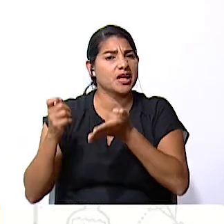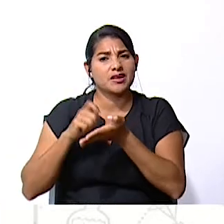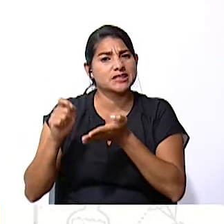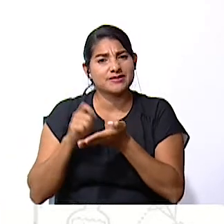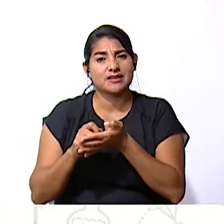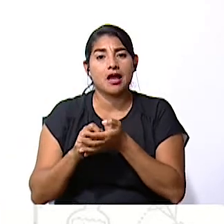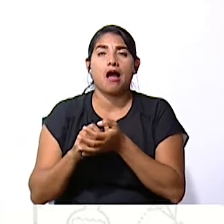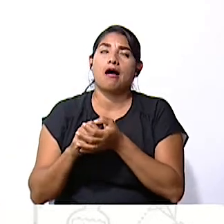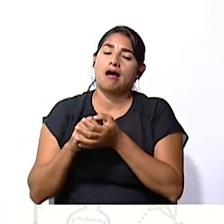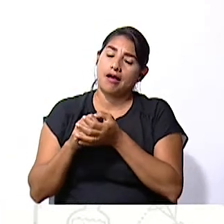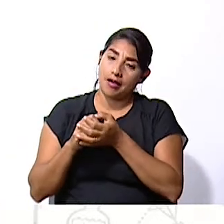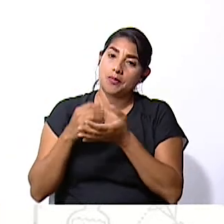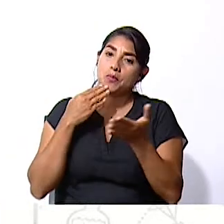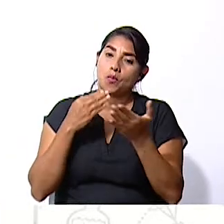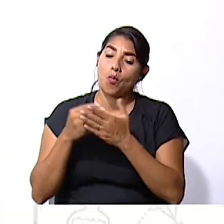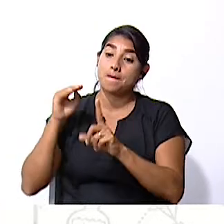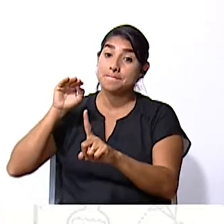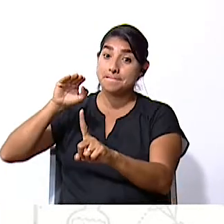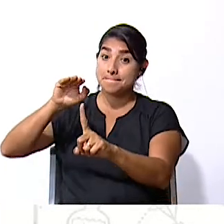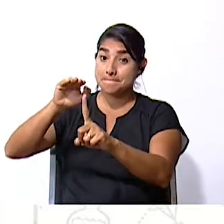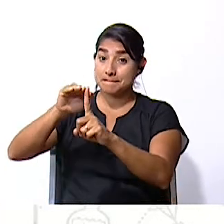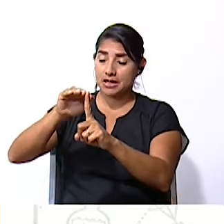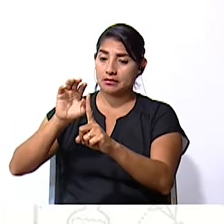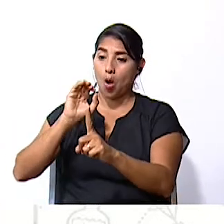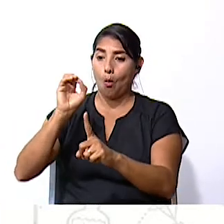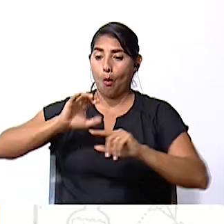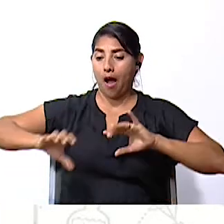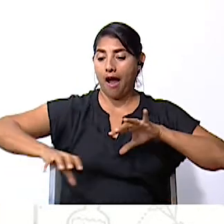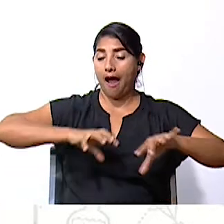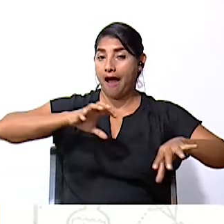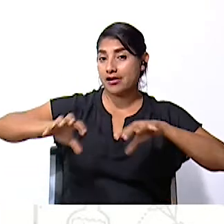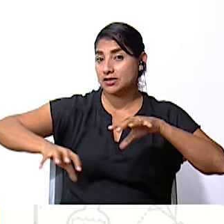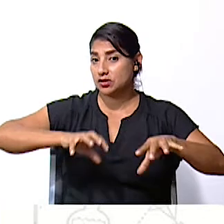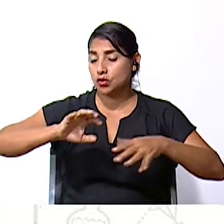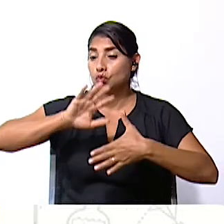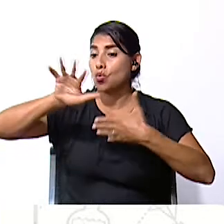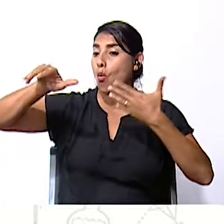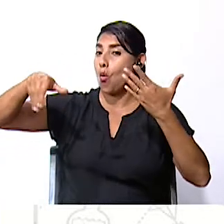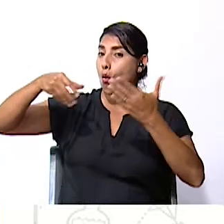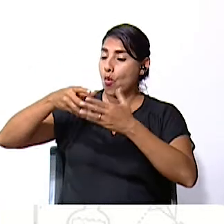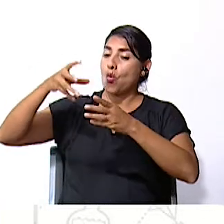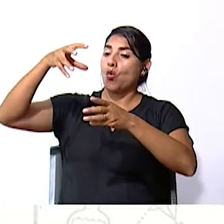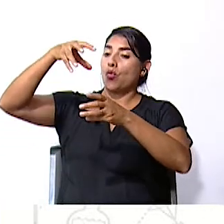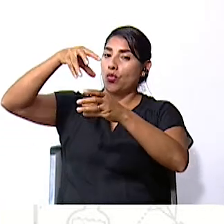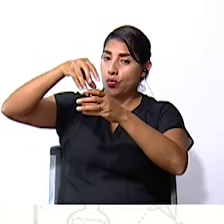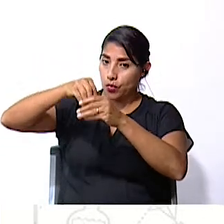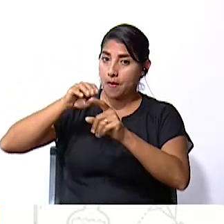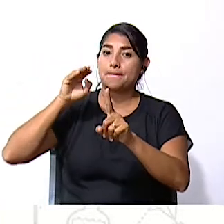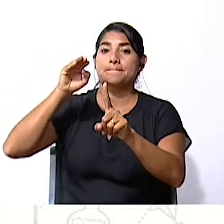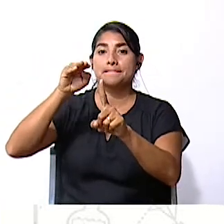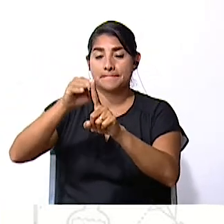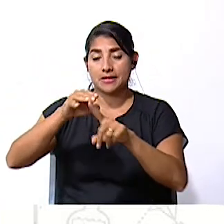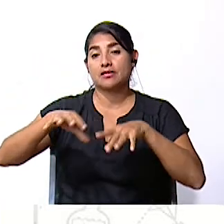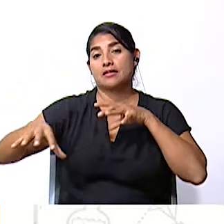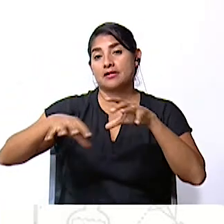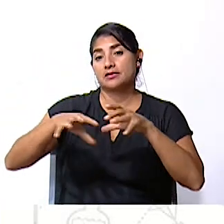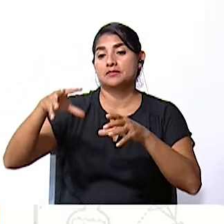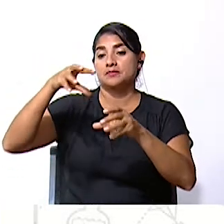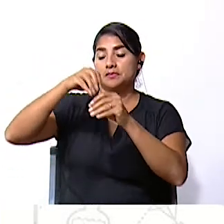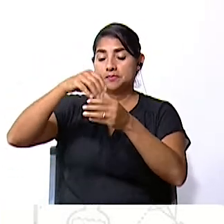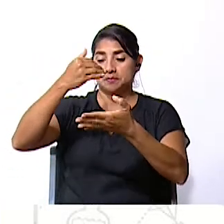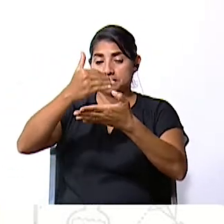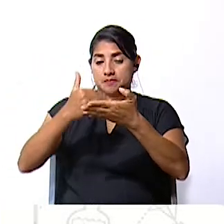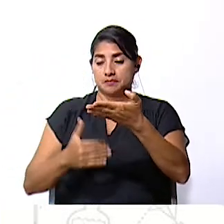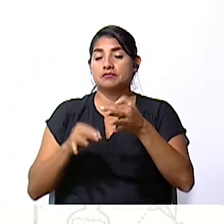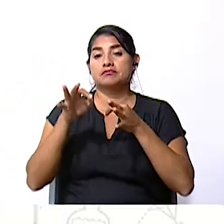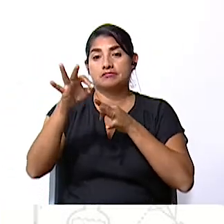párrafo? Metas y acciones. Todas esas metas, esas acciones que nos